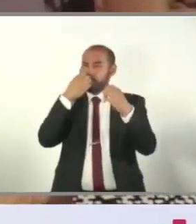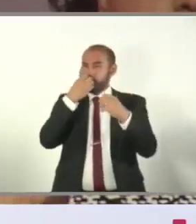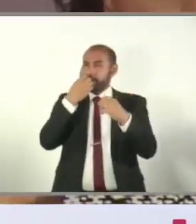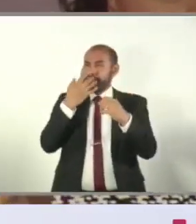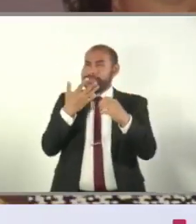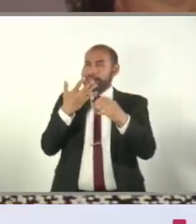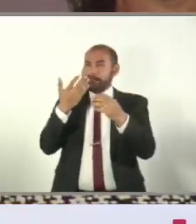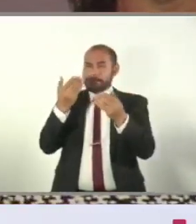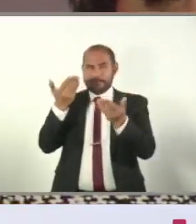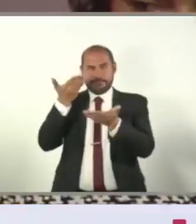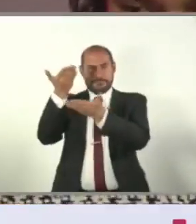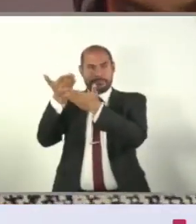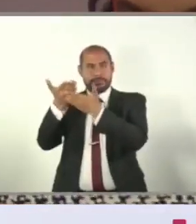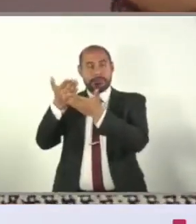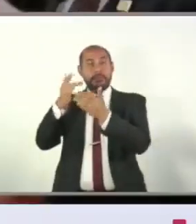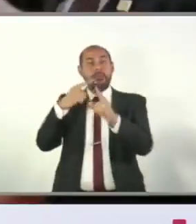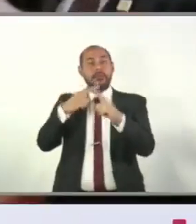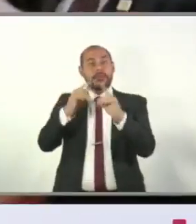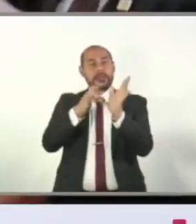Señor.